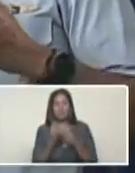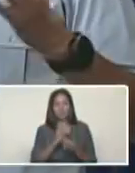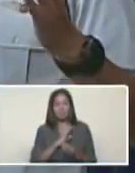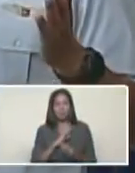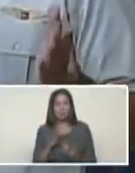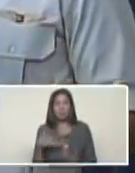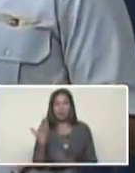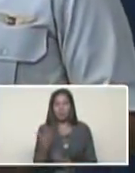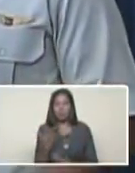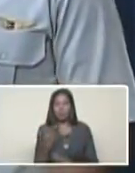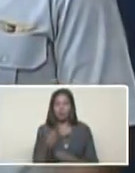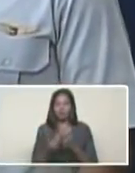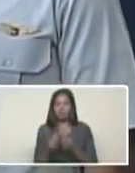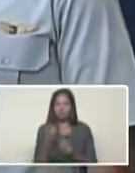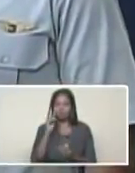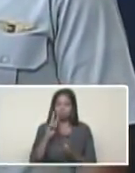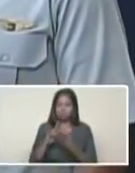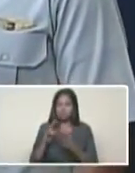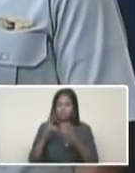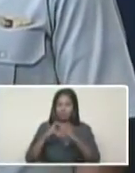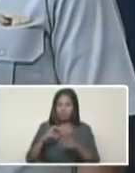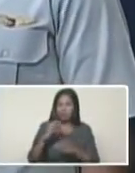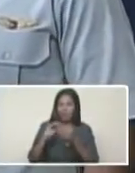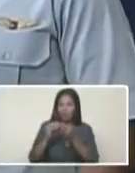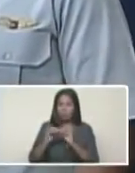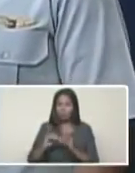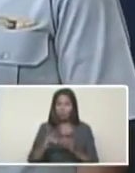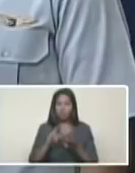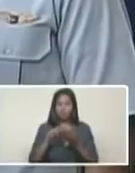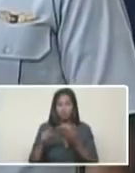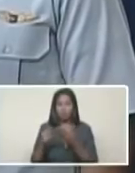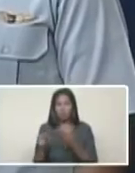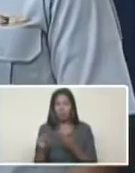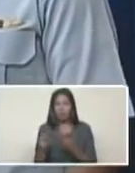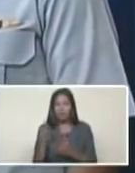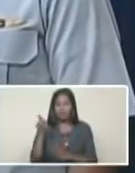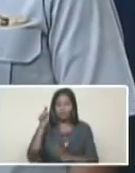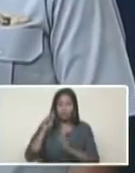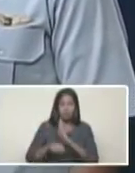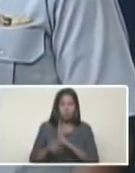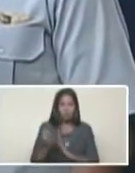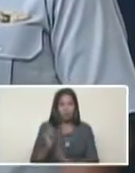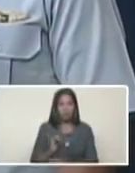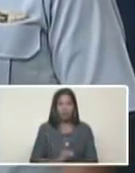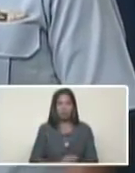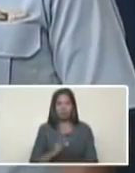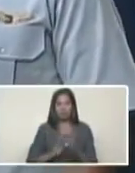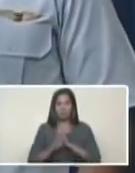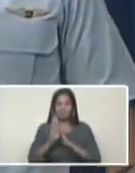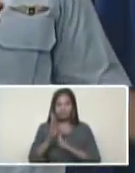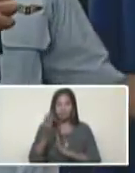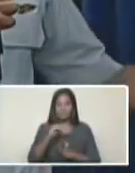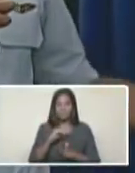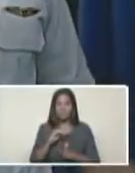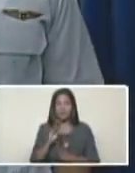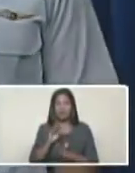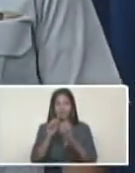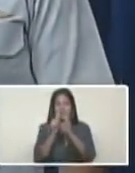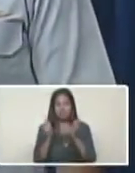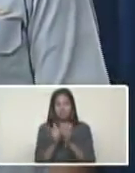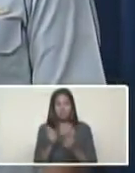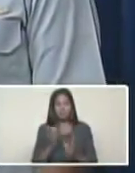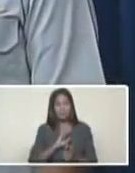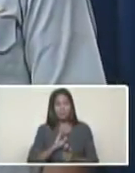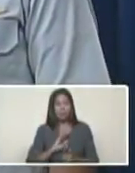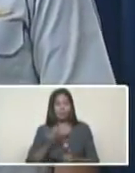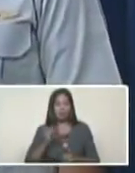poder paliar las reparaciones que tenemos que hacer producto del bloqueo. Igualmente hemos desarrollado sistemas de simulación, como lo es el simulador